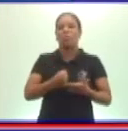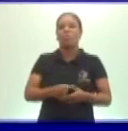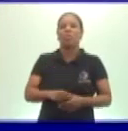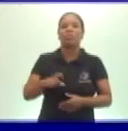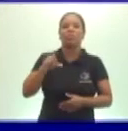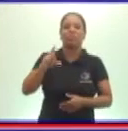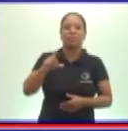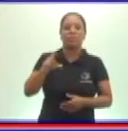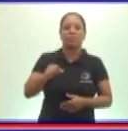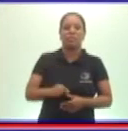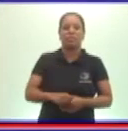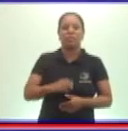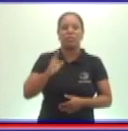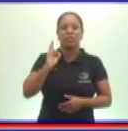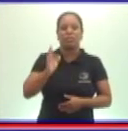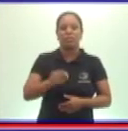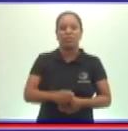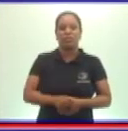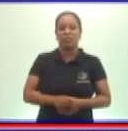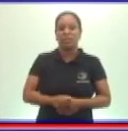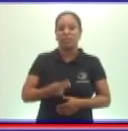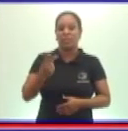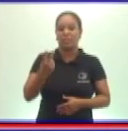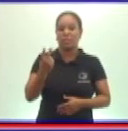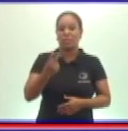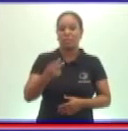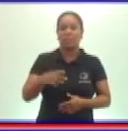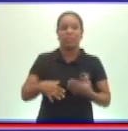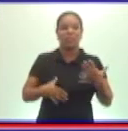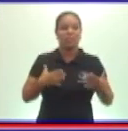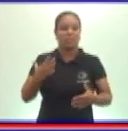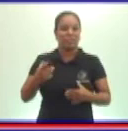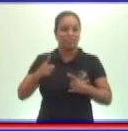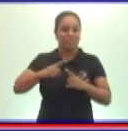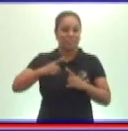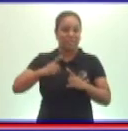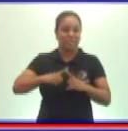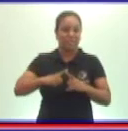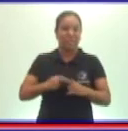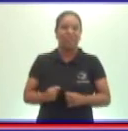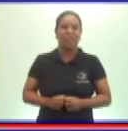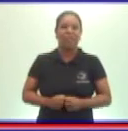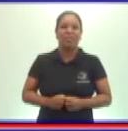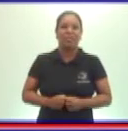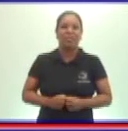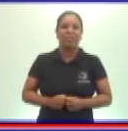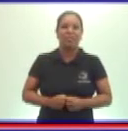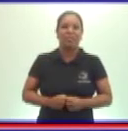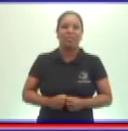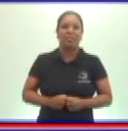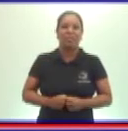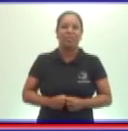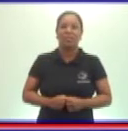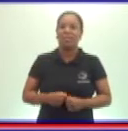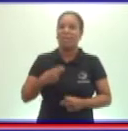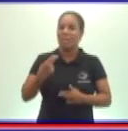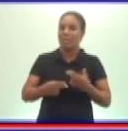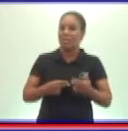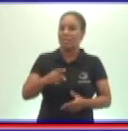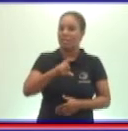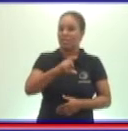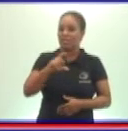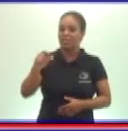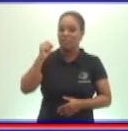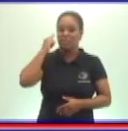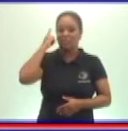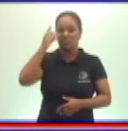que ya habíamos orientado. La segunda actividad independiente, es decir, abre paso a la segunda actividad independiente, que es elaborar la definición de